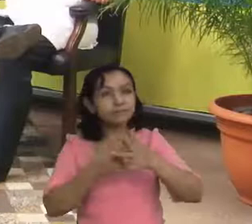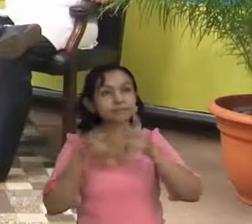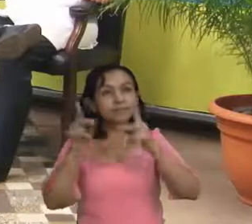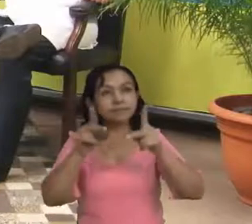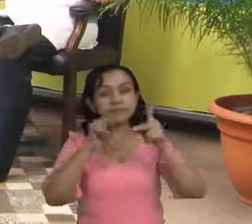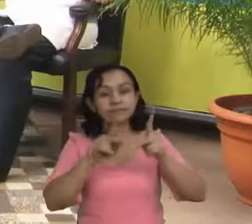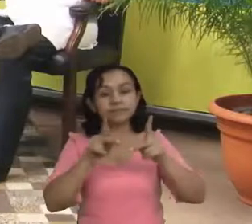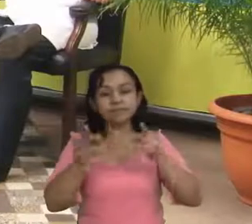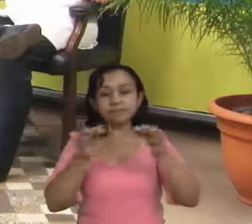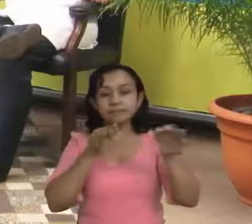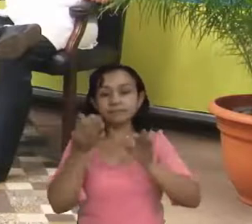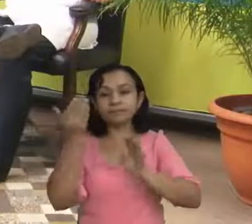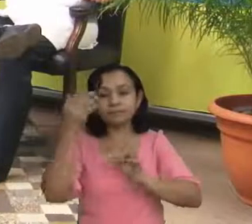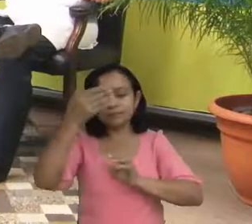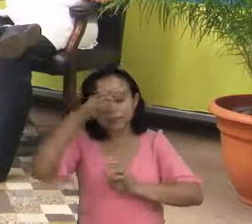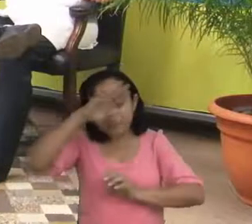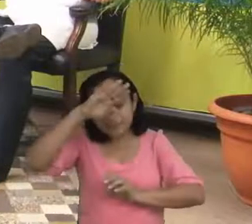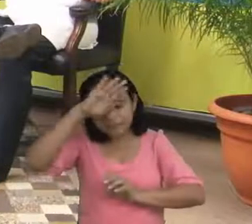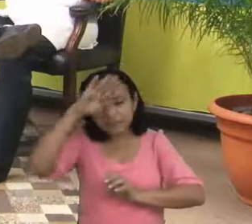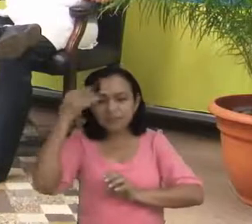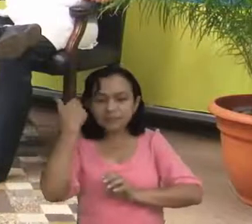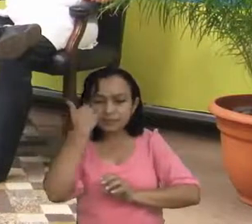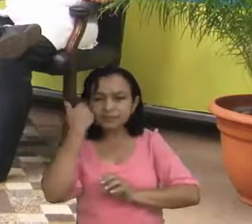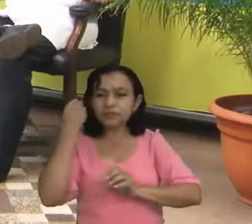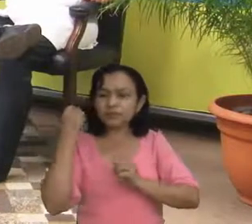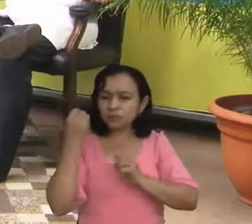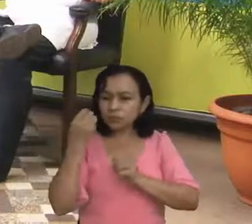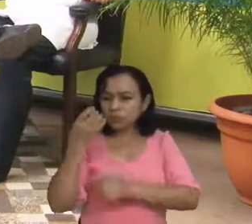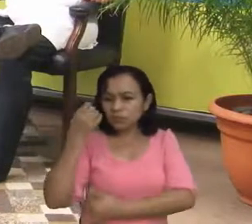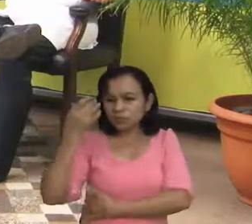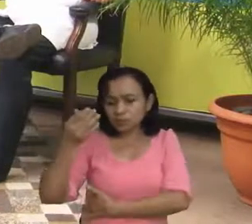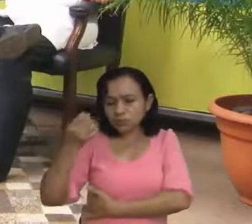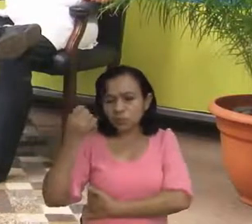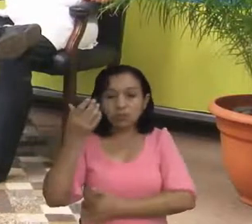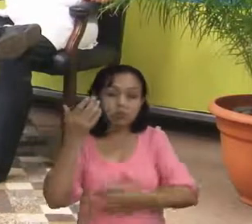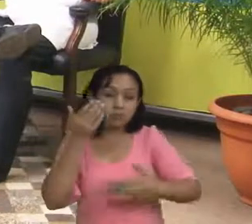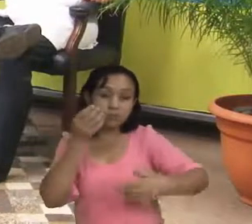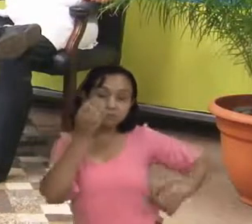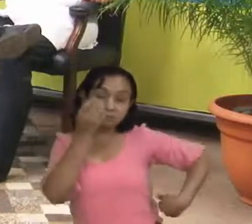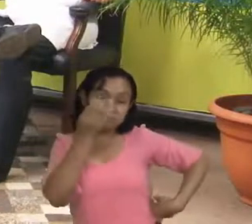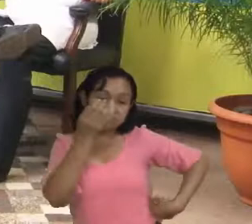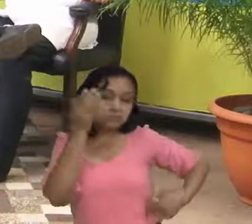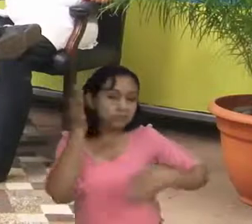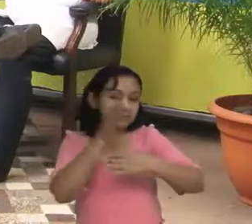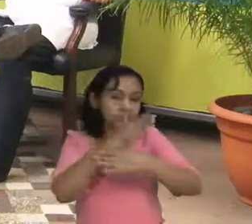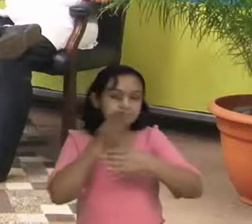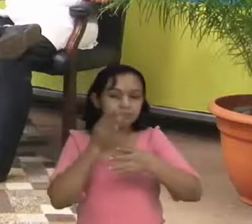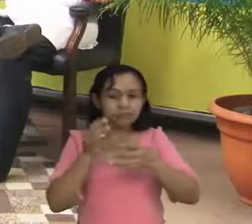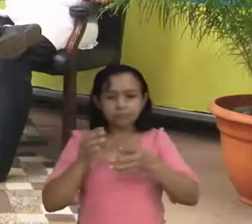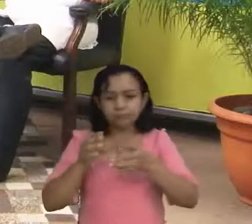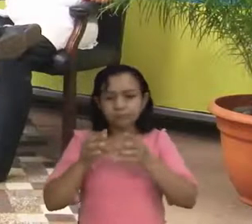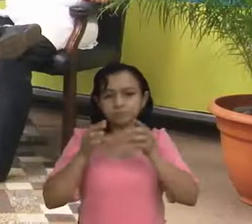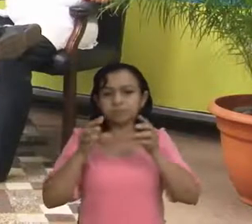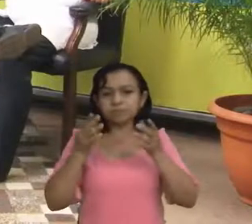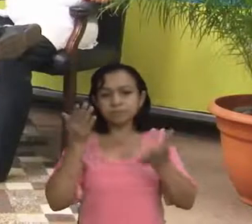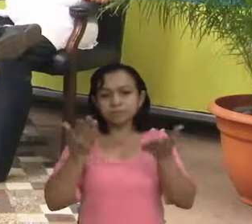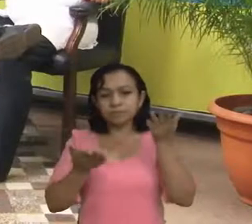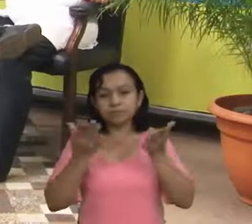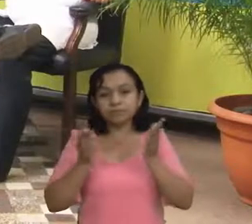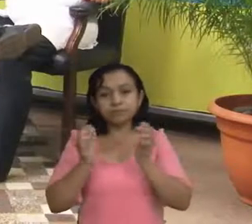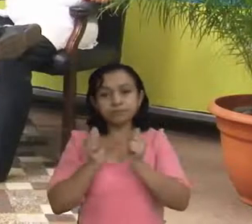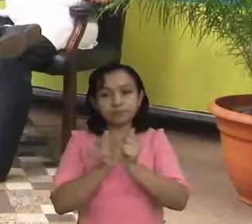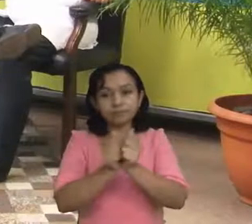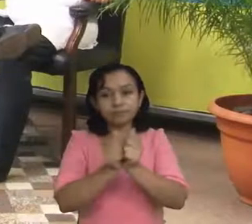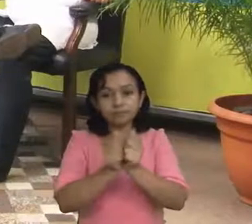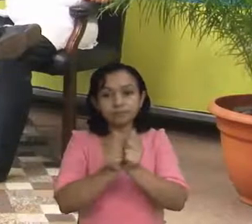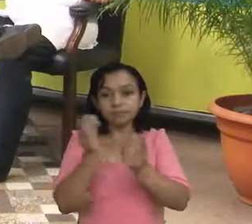Entonces tenemos... Fiebre, ¿verdad? Dolor en flanco, del lado afectado, ¿verdad? Puede haber hematuria y esto puede estar acompañado